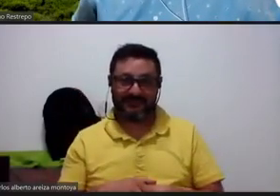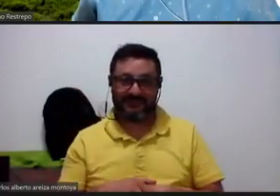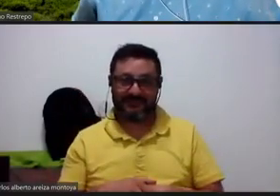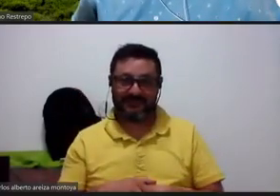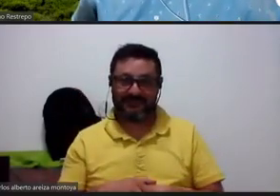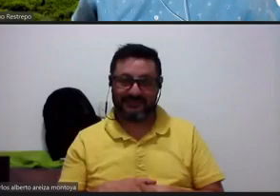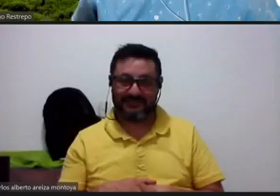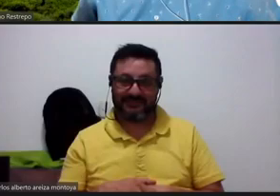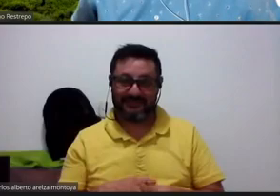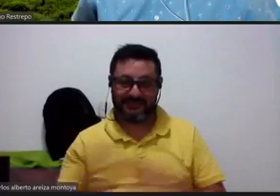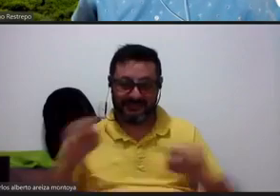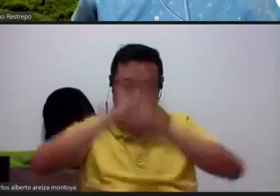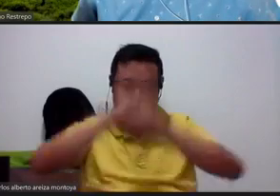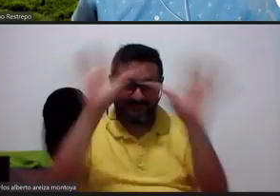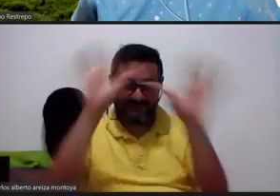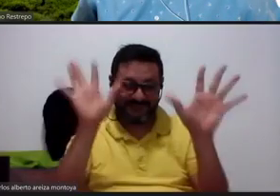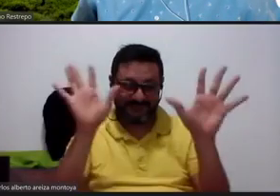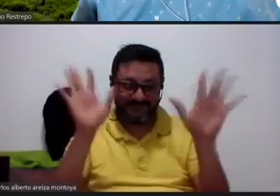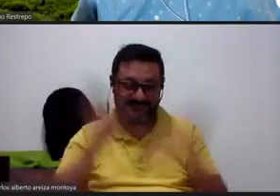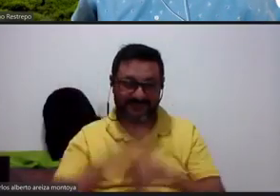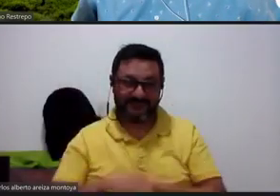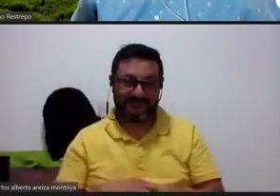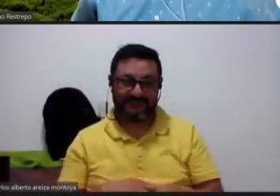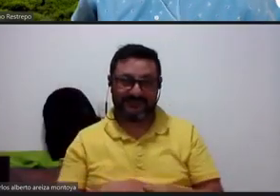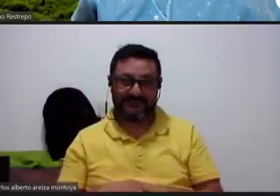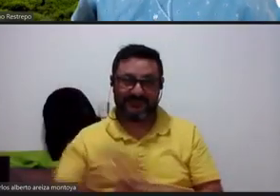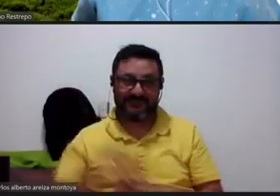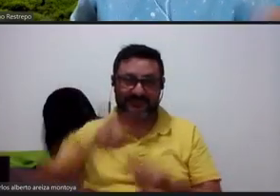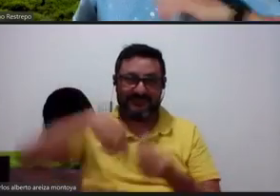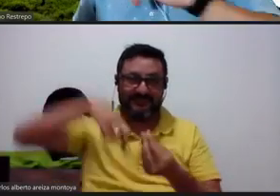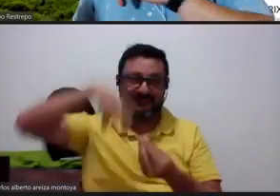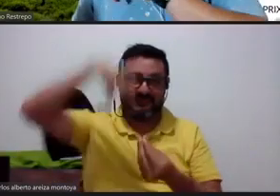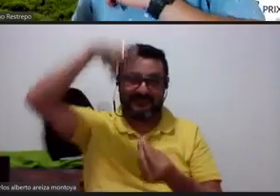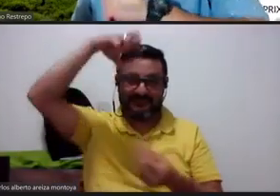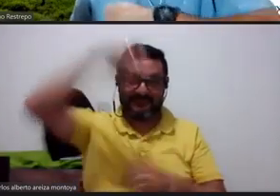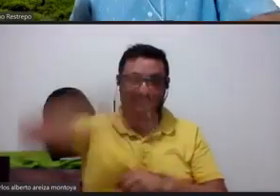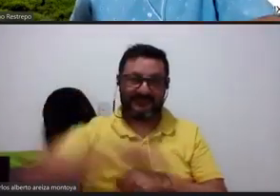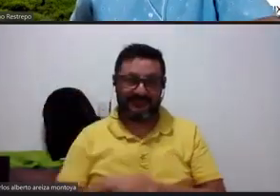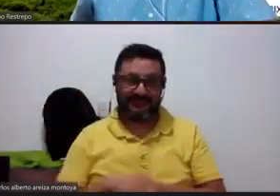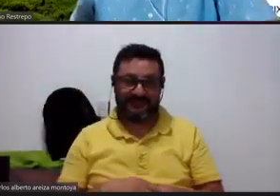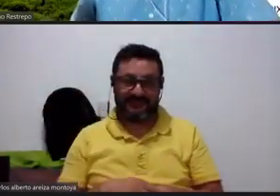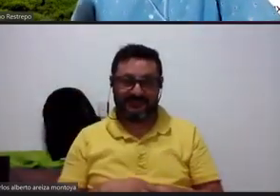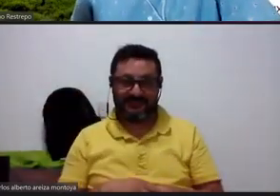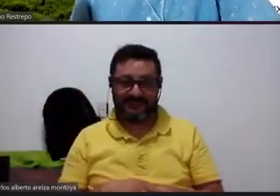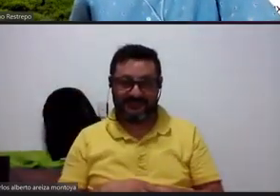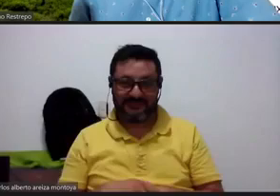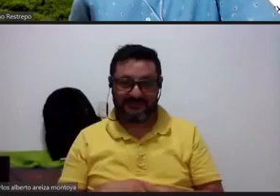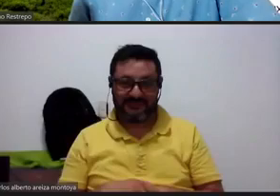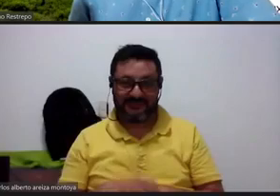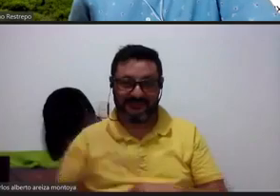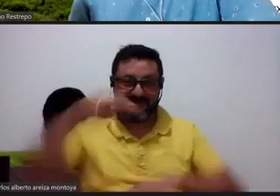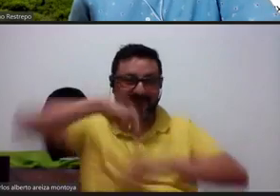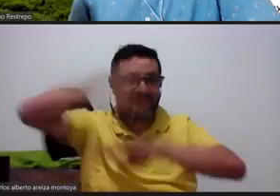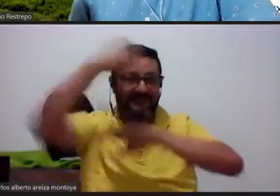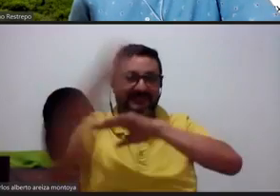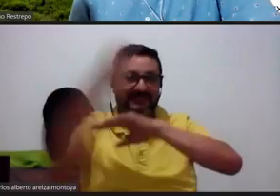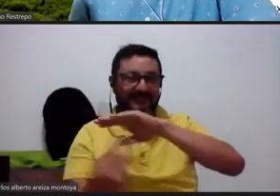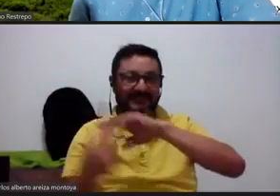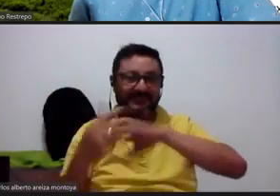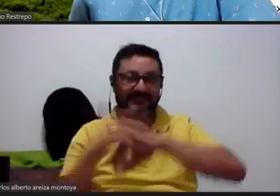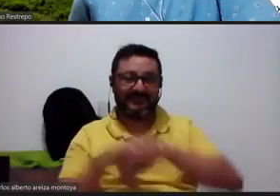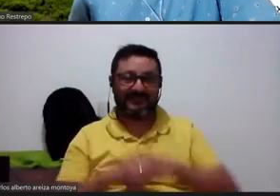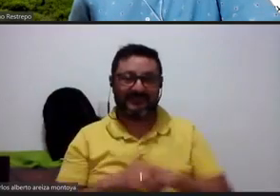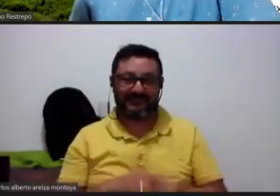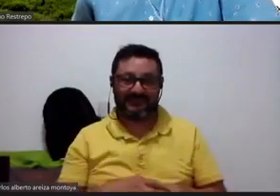claro, pero el alto rendimiento, uno la verdad, lleva el cuerpo a otros niveles, o sea, uno al cuerpo le tira